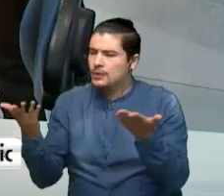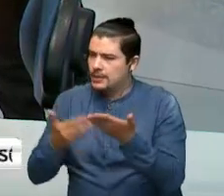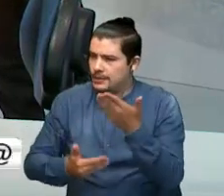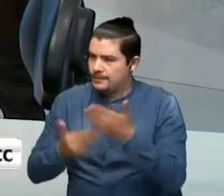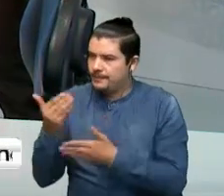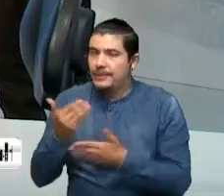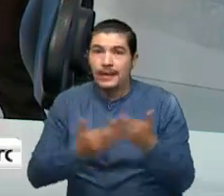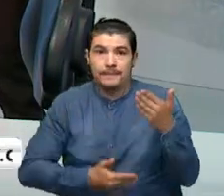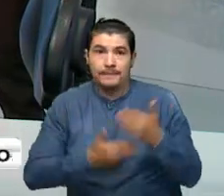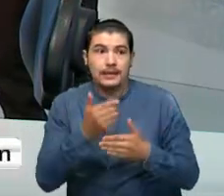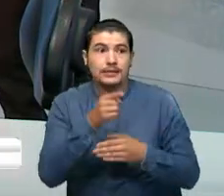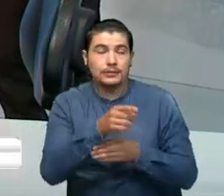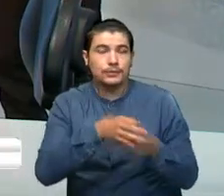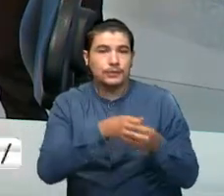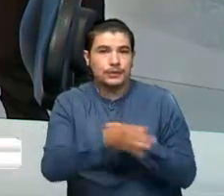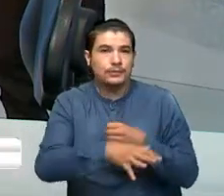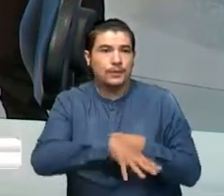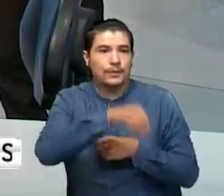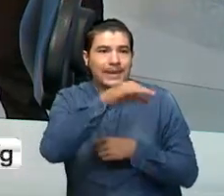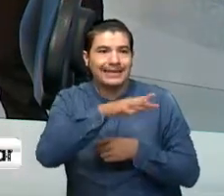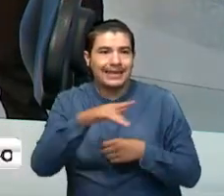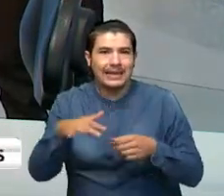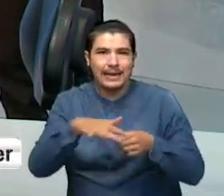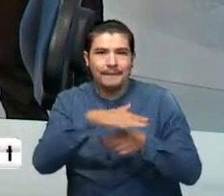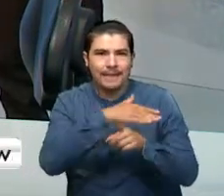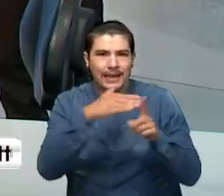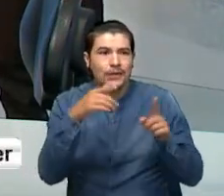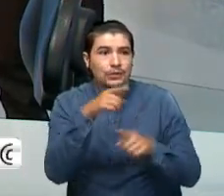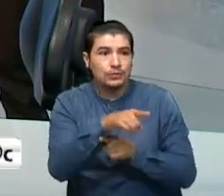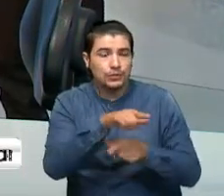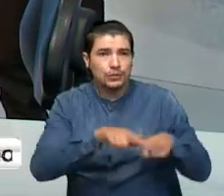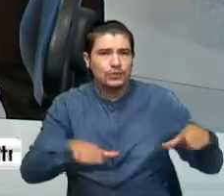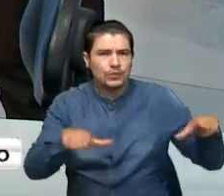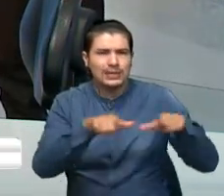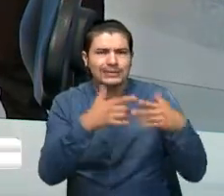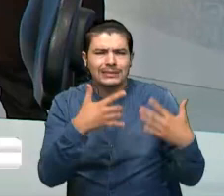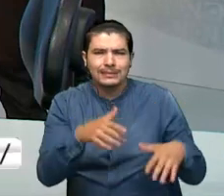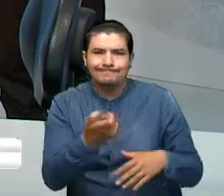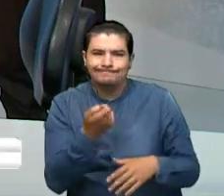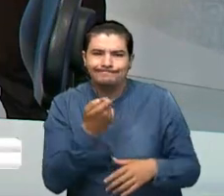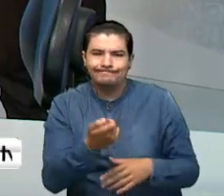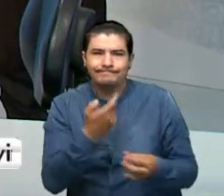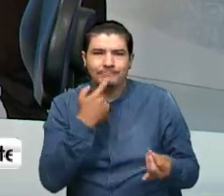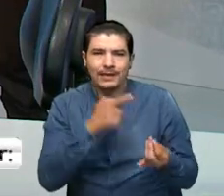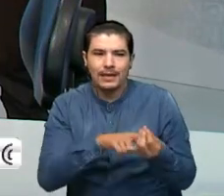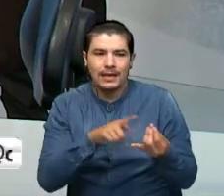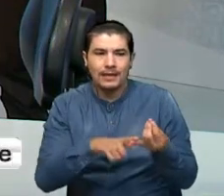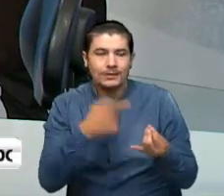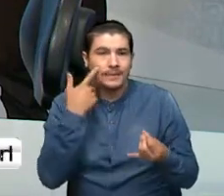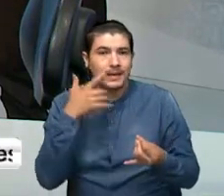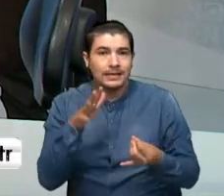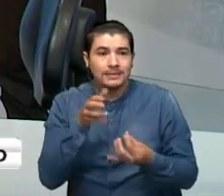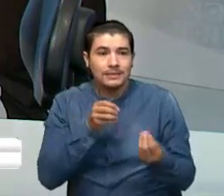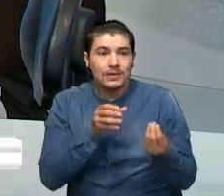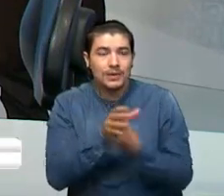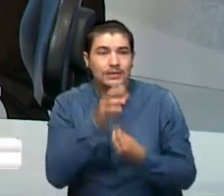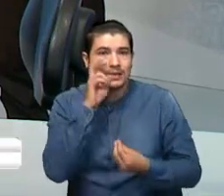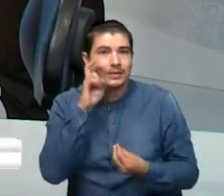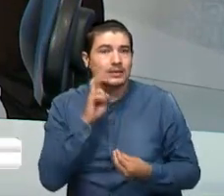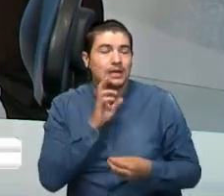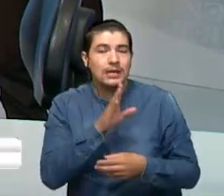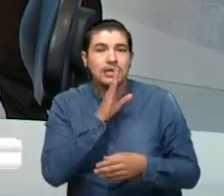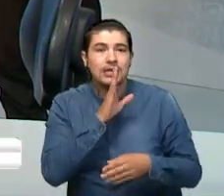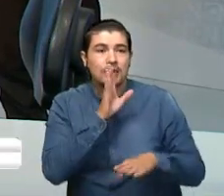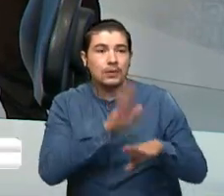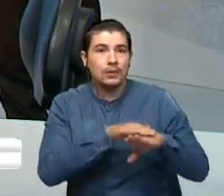Muy bien, vamos a iniciar en el Magdalena Medio, porque allí se registró un lamentable caso de un aparente abuso sexual. Al parecer, el